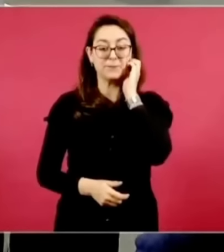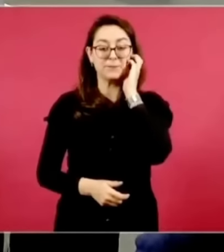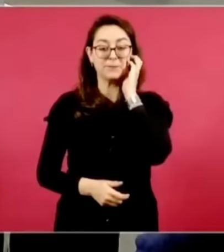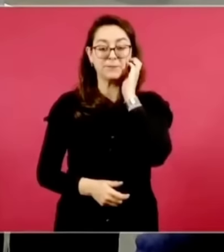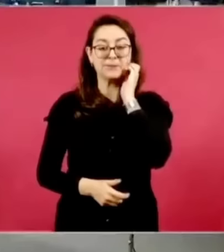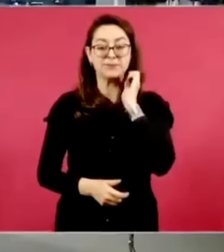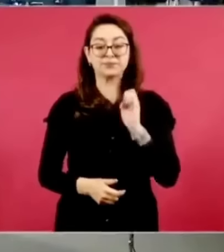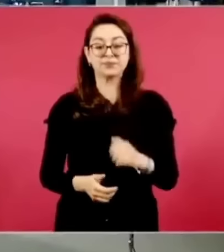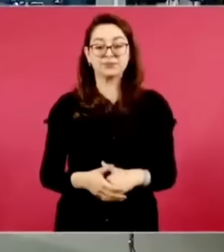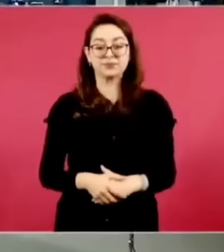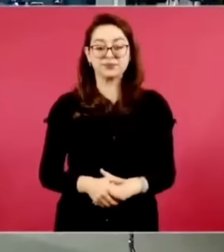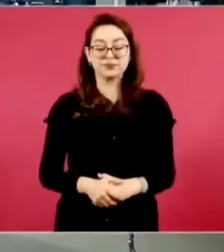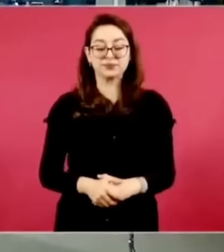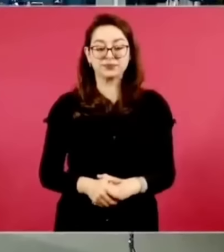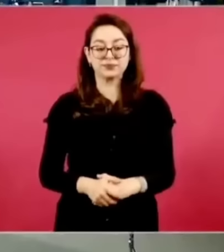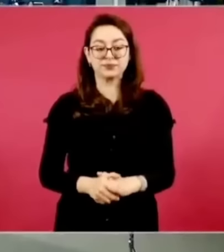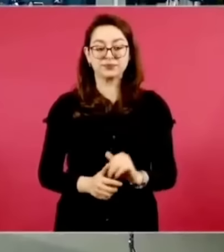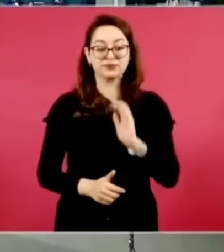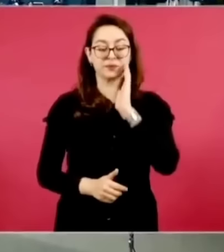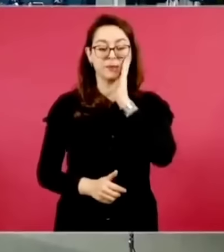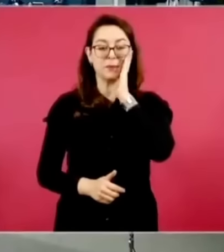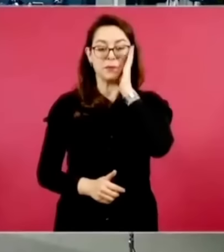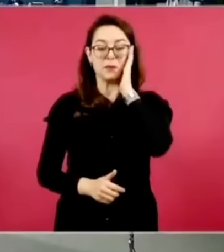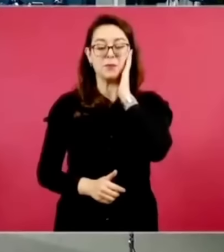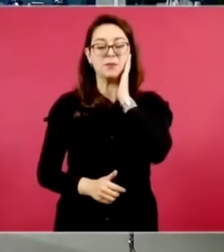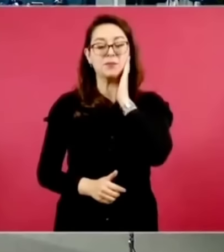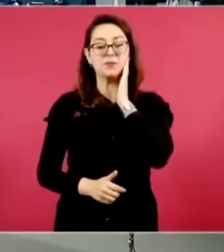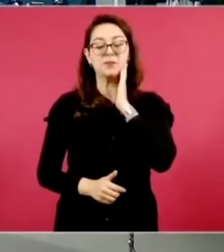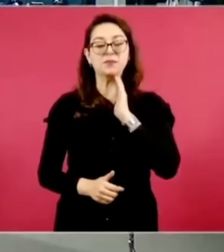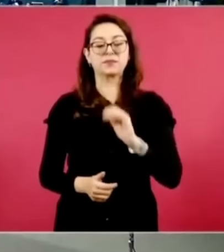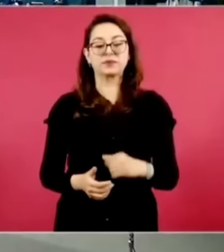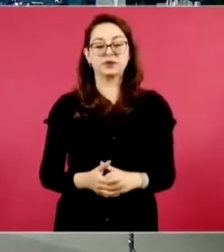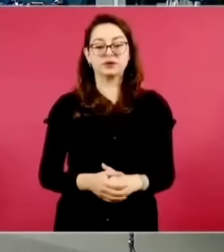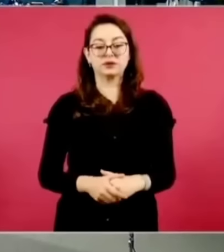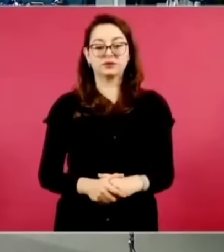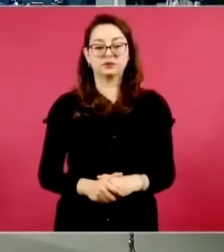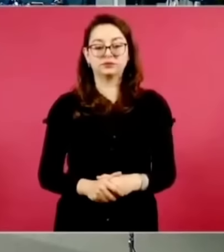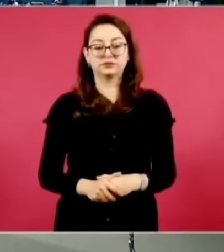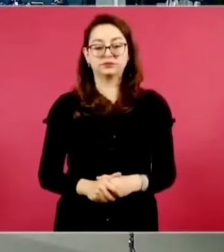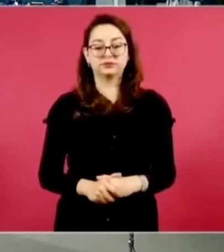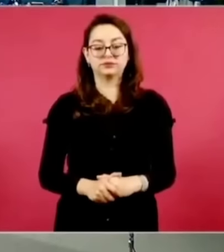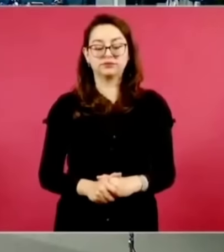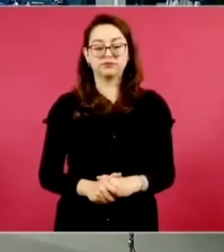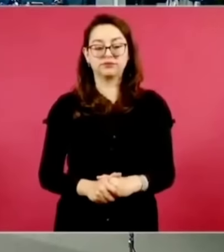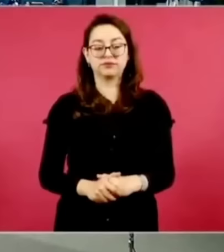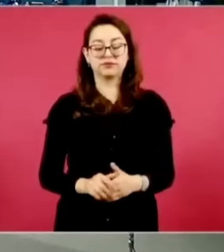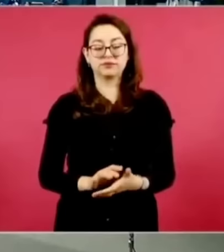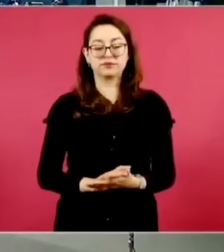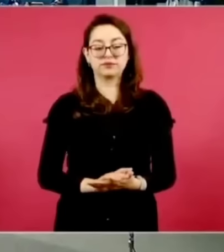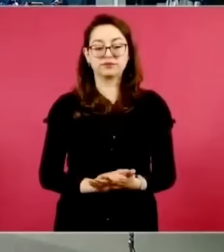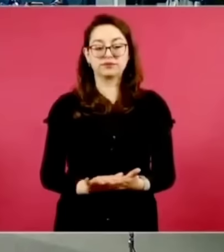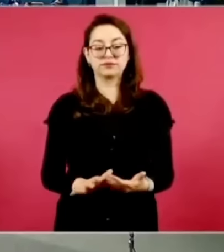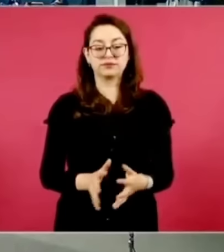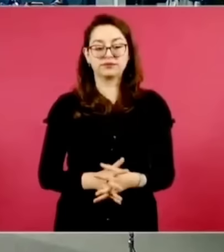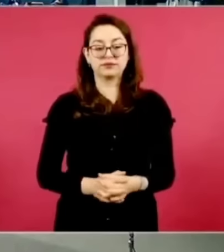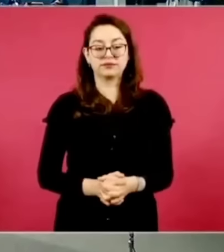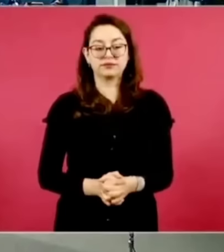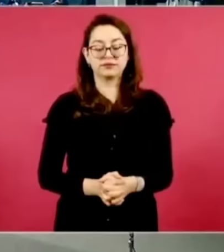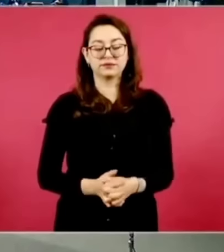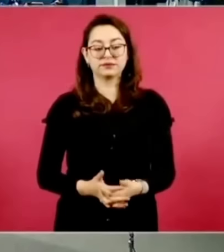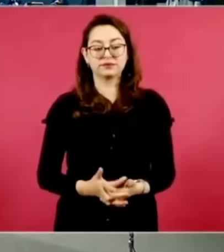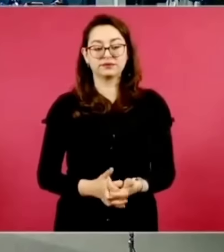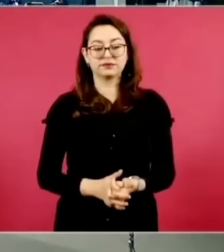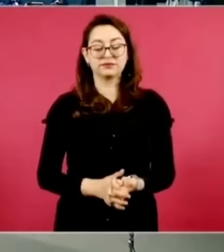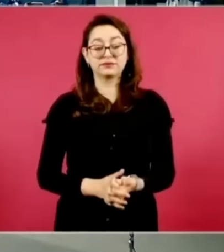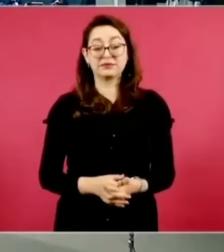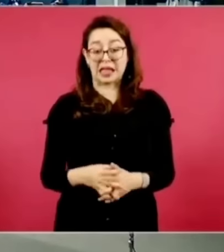imagino no vamos a escuchar el audio porque Pero cómo es que si no ni modo que lo vayan a escuchar